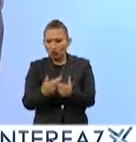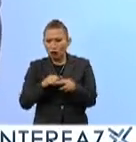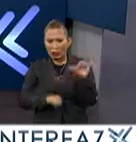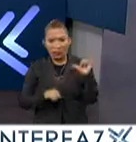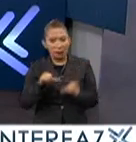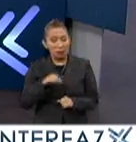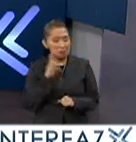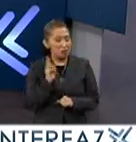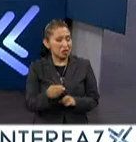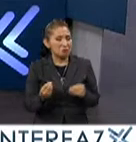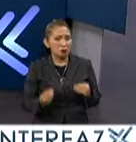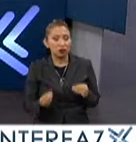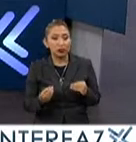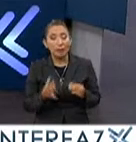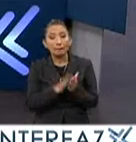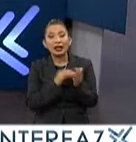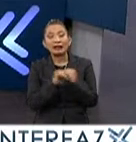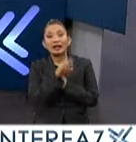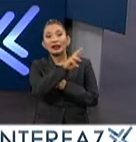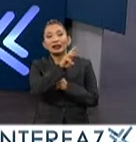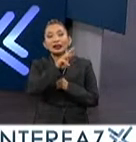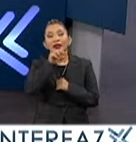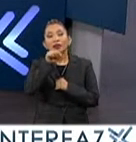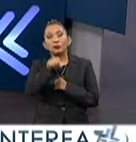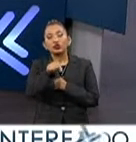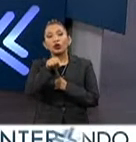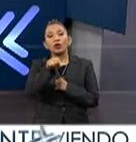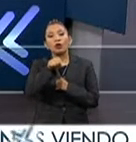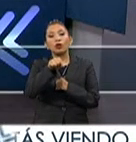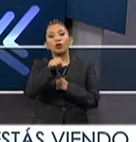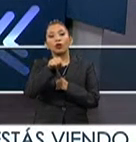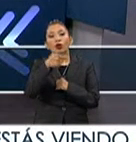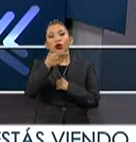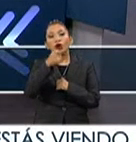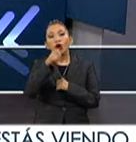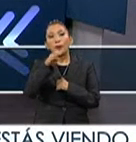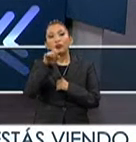eventos. Pero verdaderamente muchos. La página es